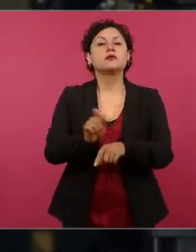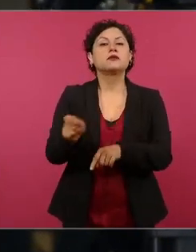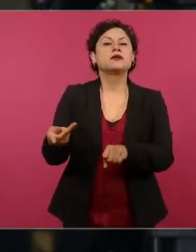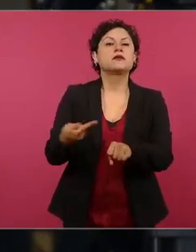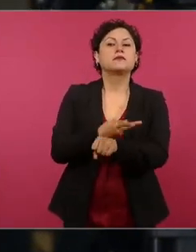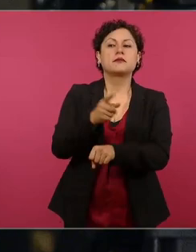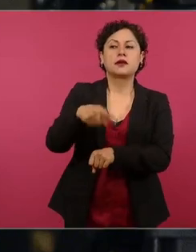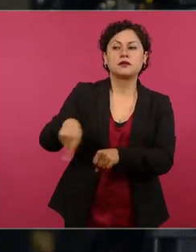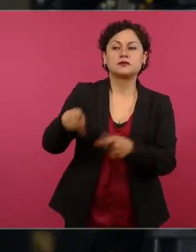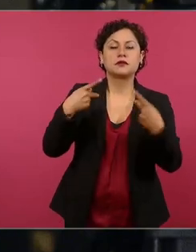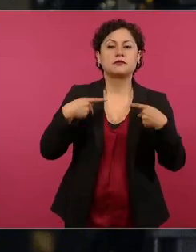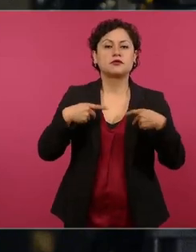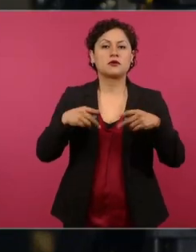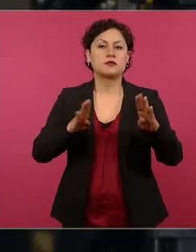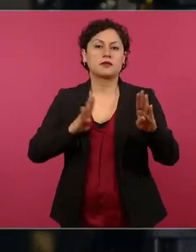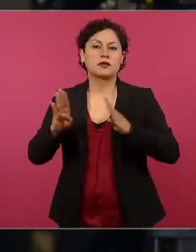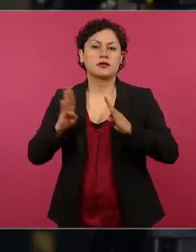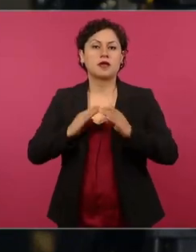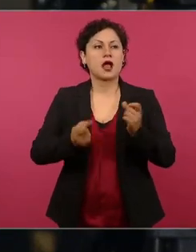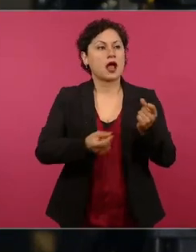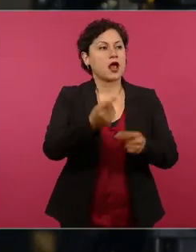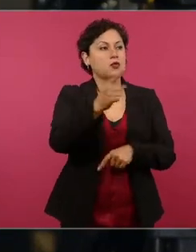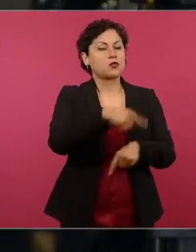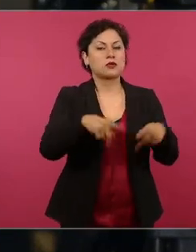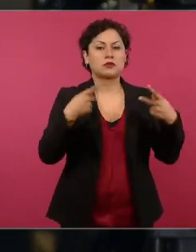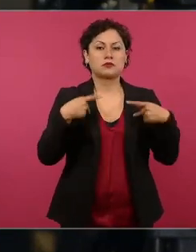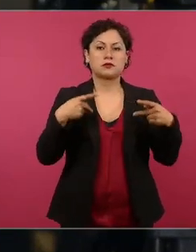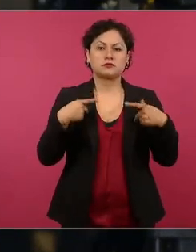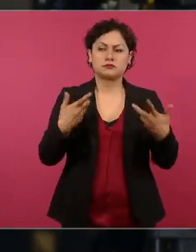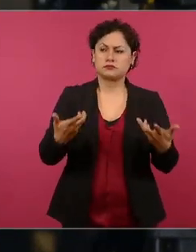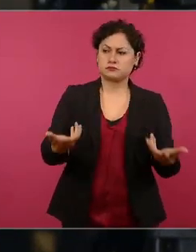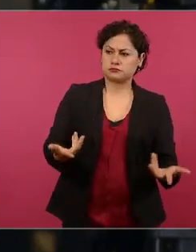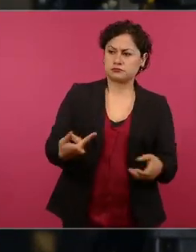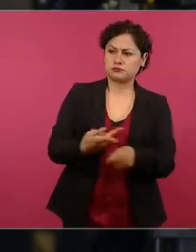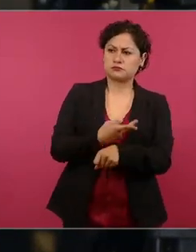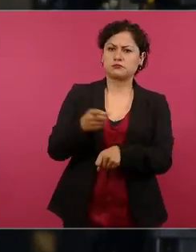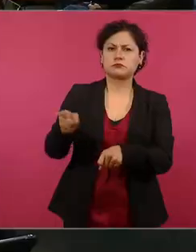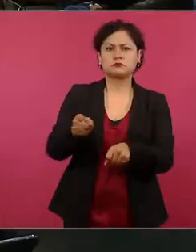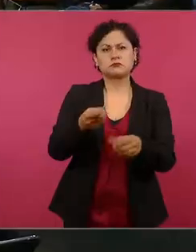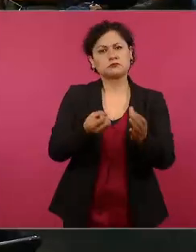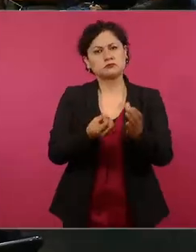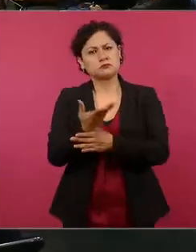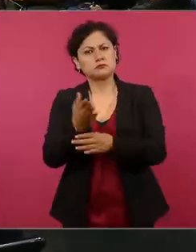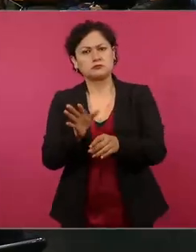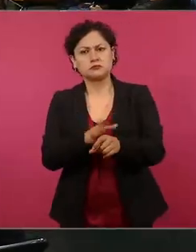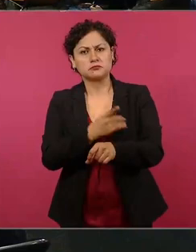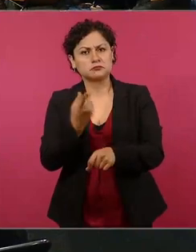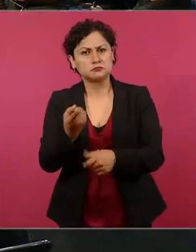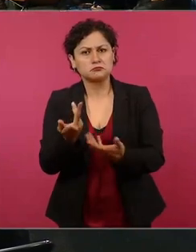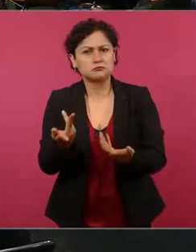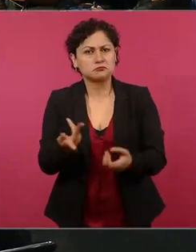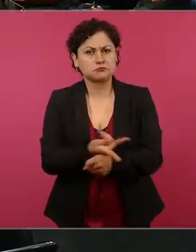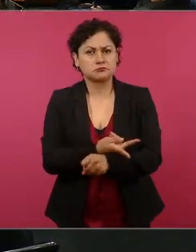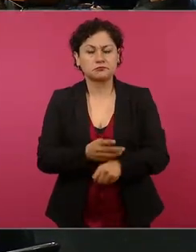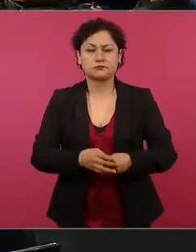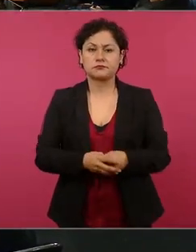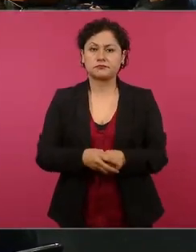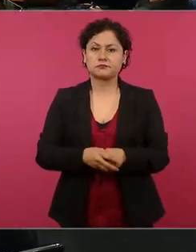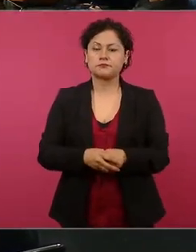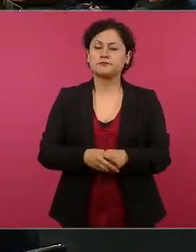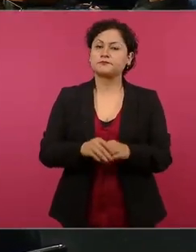y que ha generado pues descontento en torno a que puedan llevar ya el proceso en libertad. Bueno, es